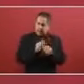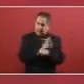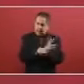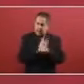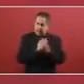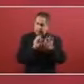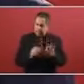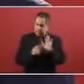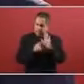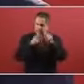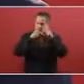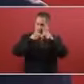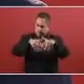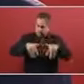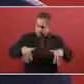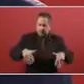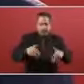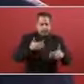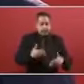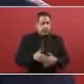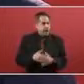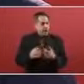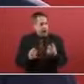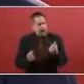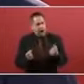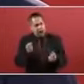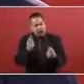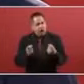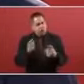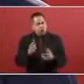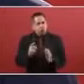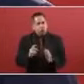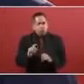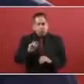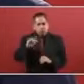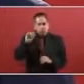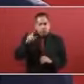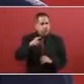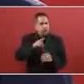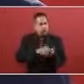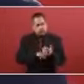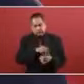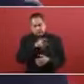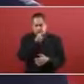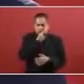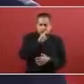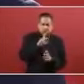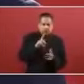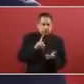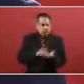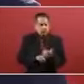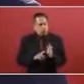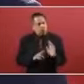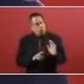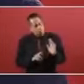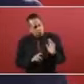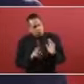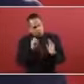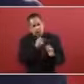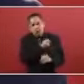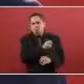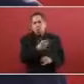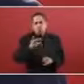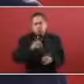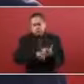Había en algunos servidores públicos también una preocupación que tienen